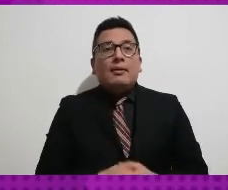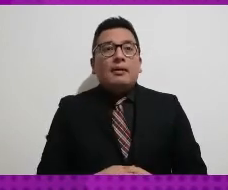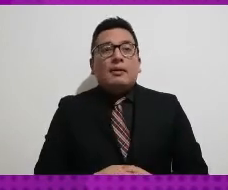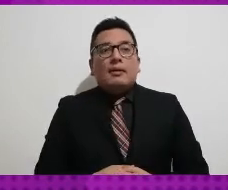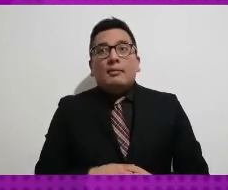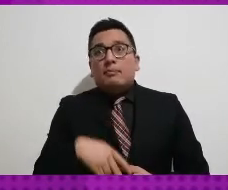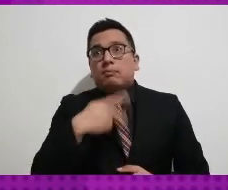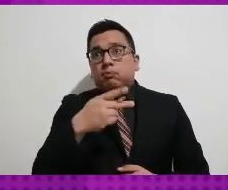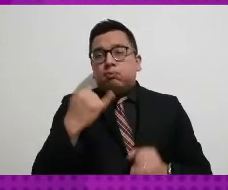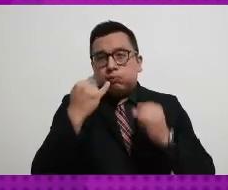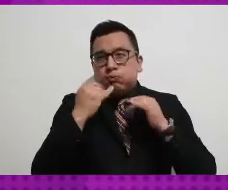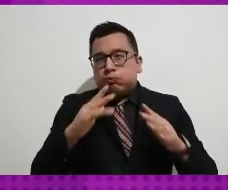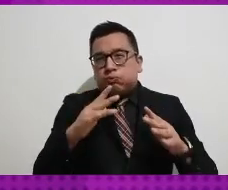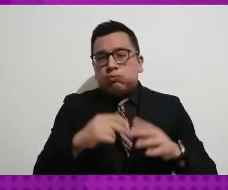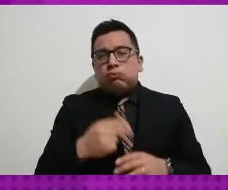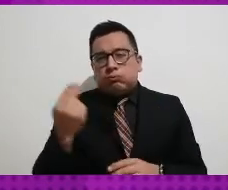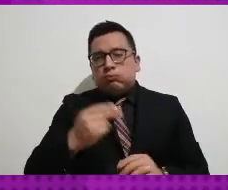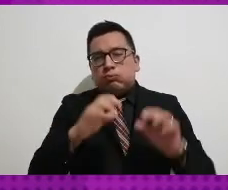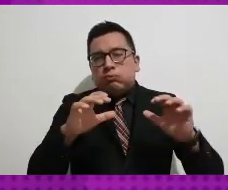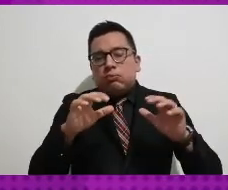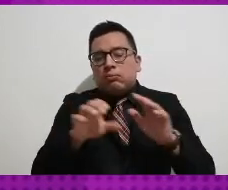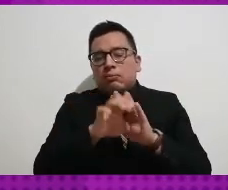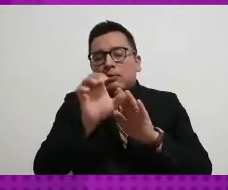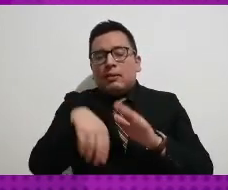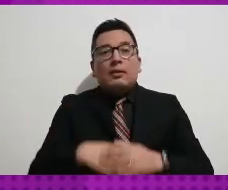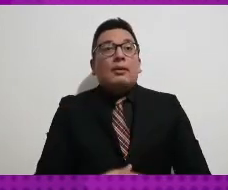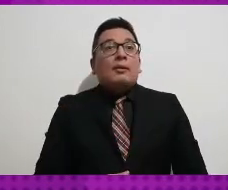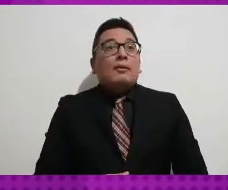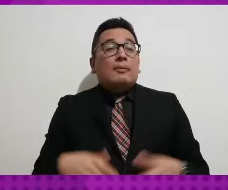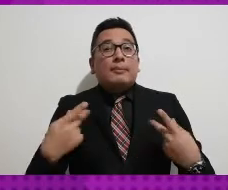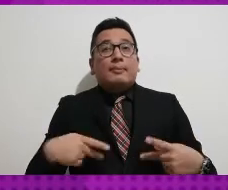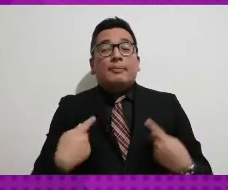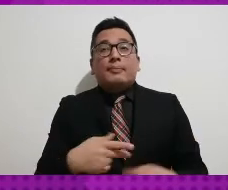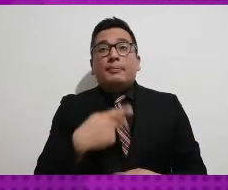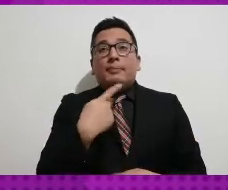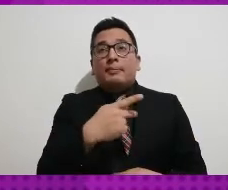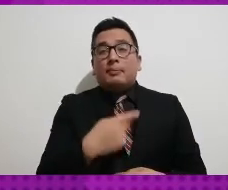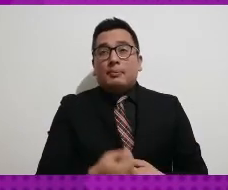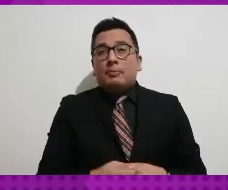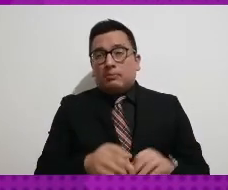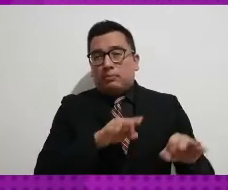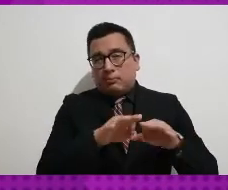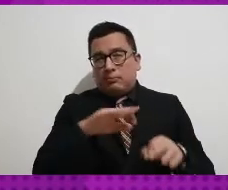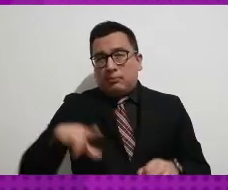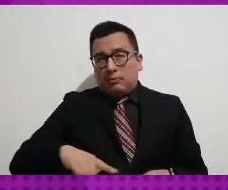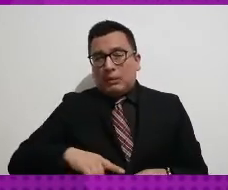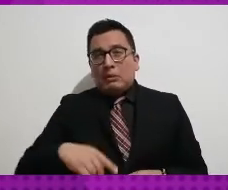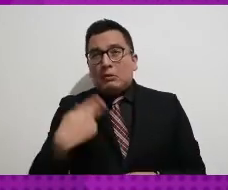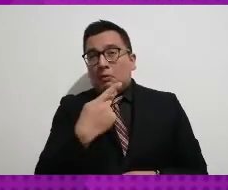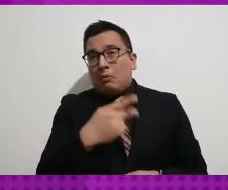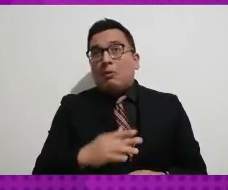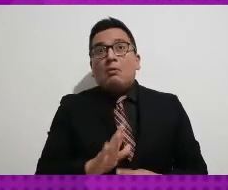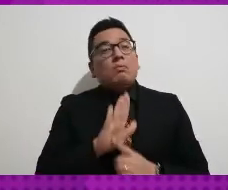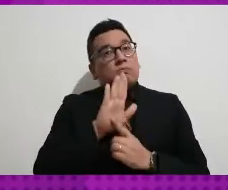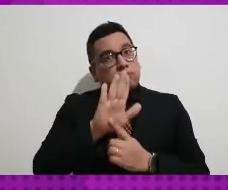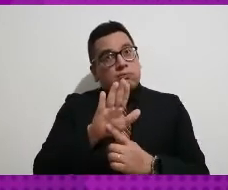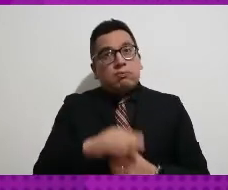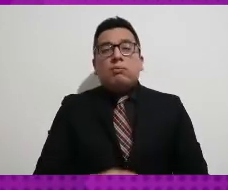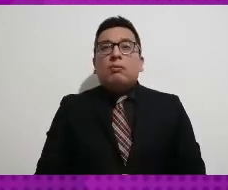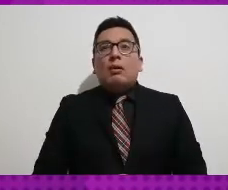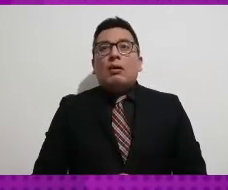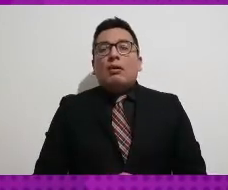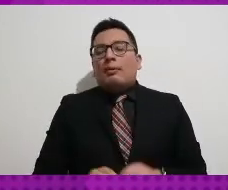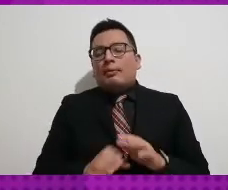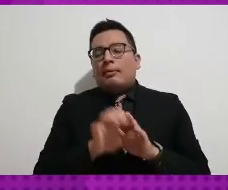los datos personales pues, invade otras áreas, como es la rendición de cuentas, porque en el caso de los programas sociales, que a veces son